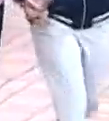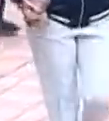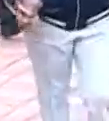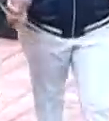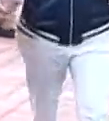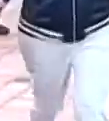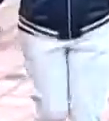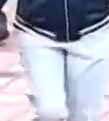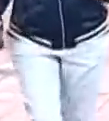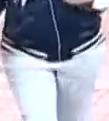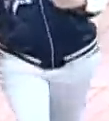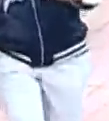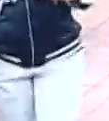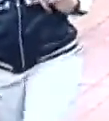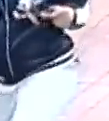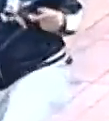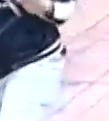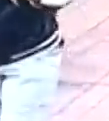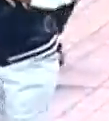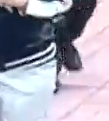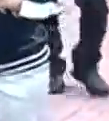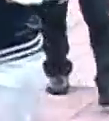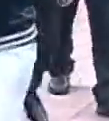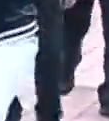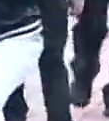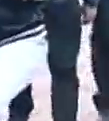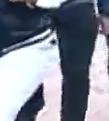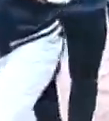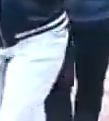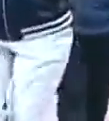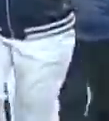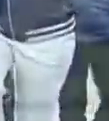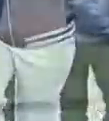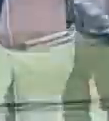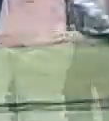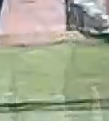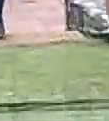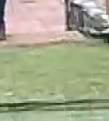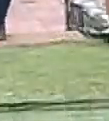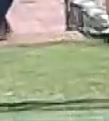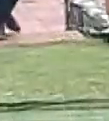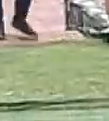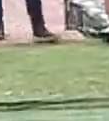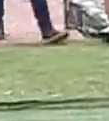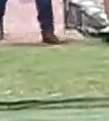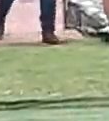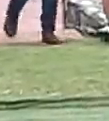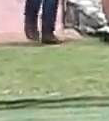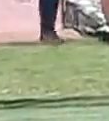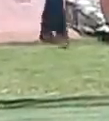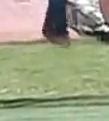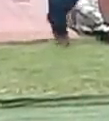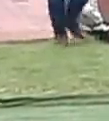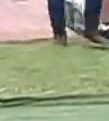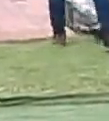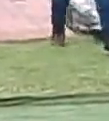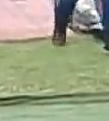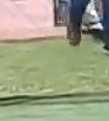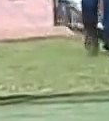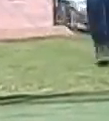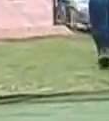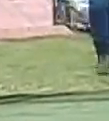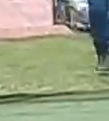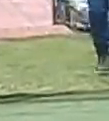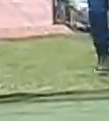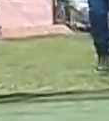balance de Hogares de la Patria, de todos y cada uno de los movimientos, Olaria Burós, de todo lo que ha sido la conformación del carnet de la patria, de cómo